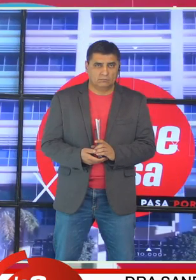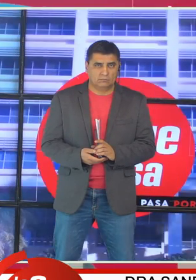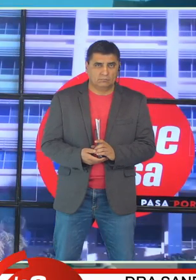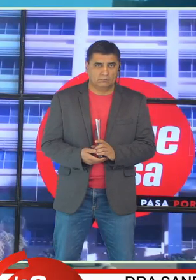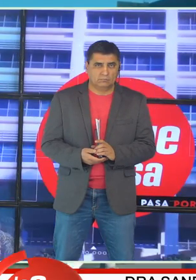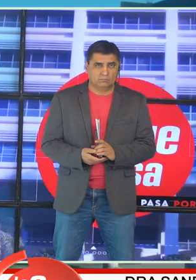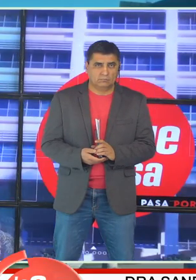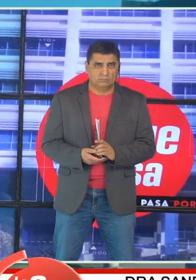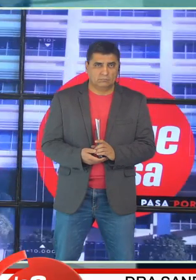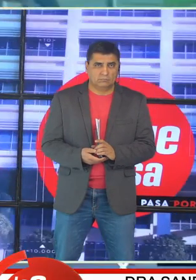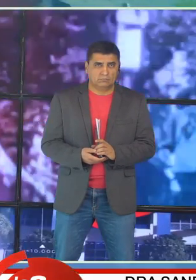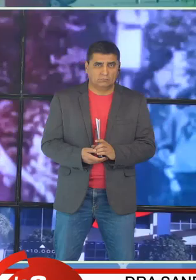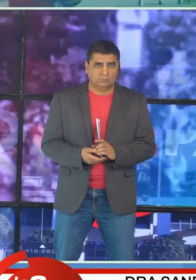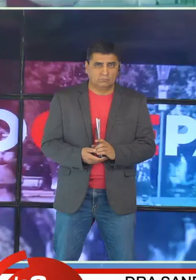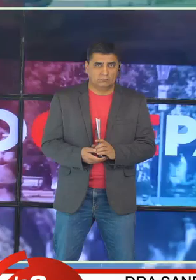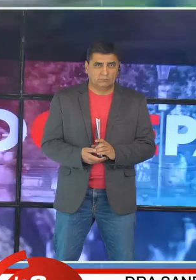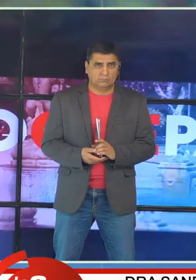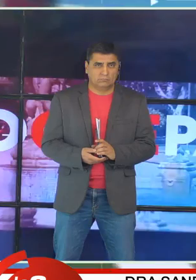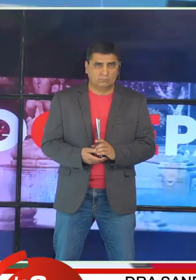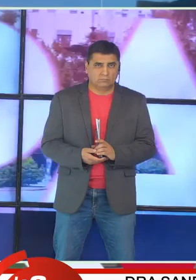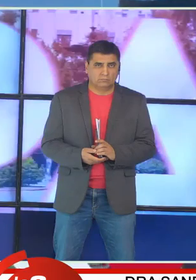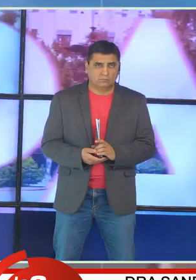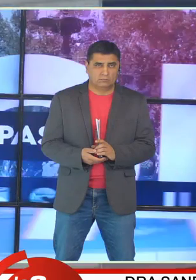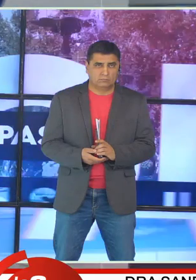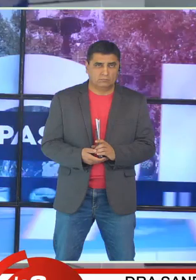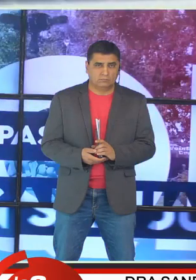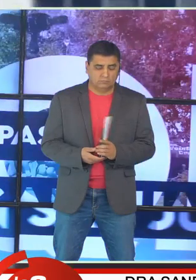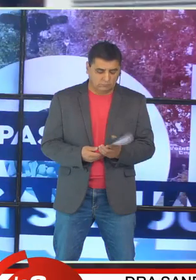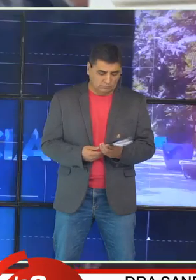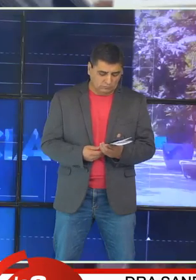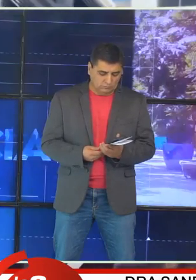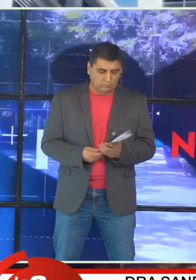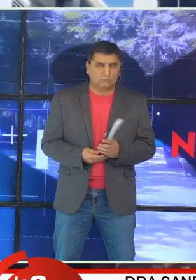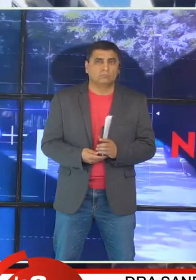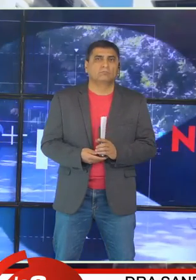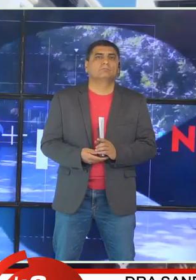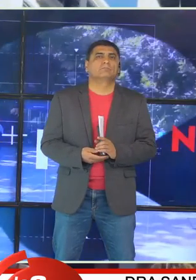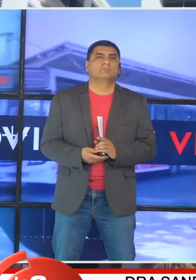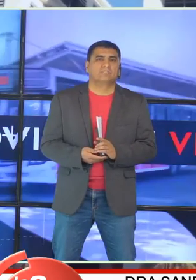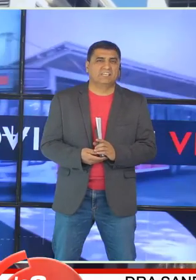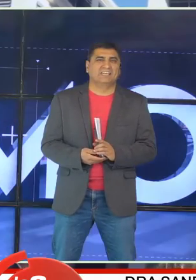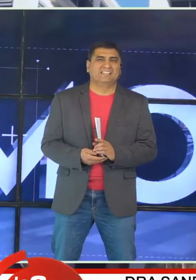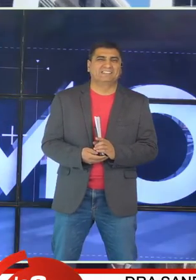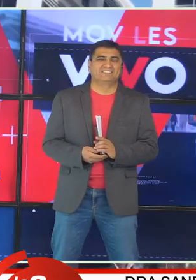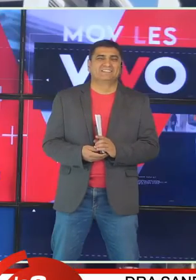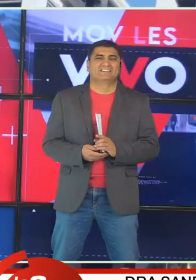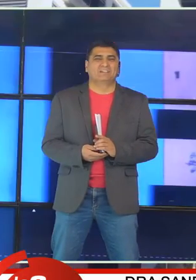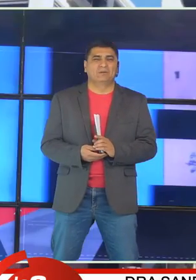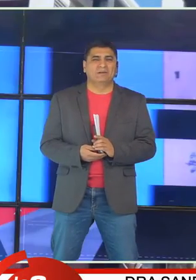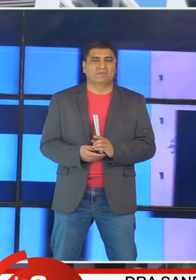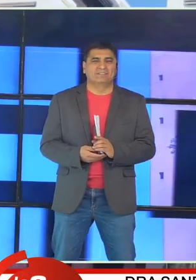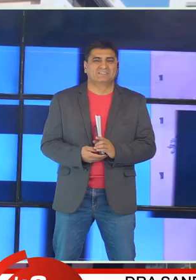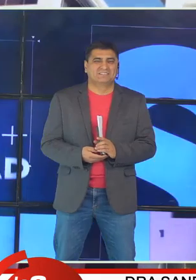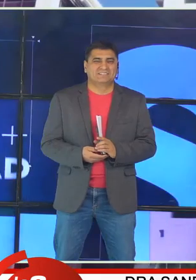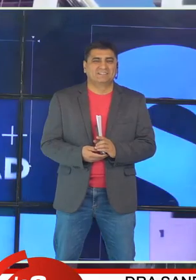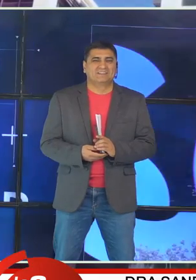que sea imprescindible. Perdónenme un segundito que me estoy subiendo a una movilidad, ahora sí. Sí, para que podamos